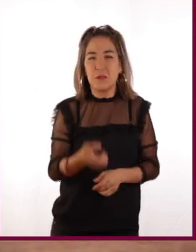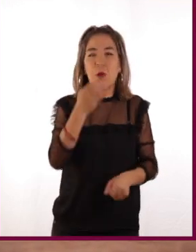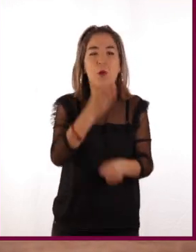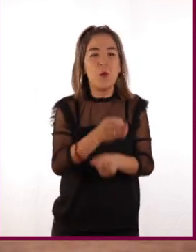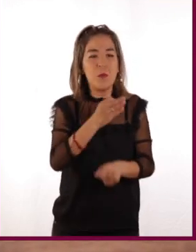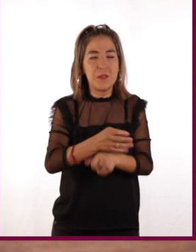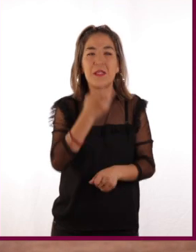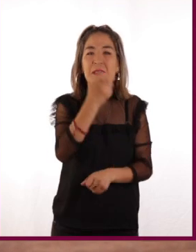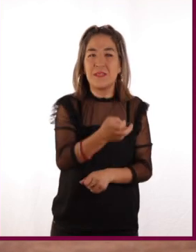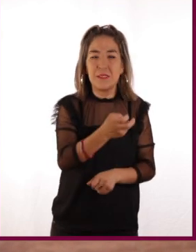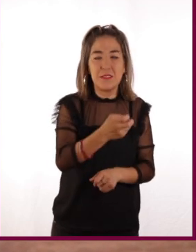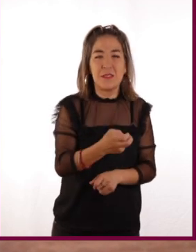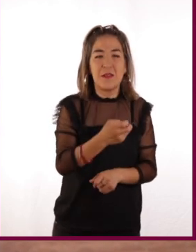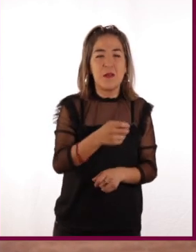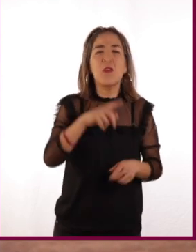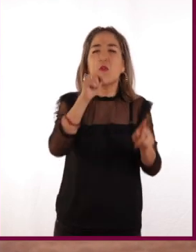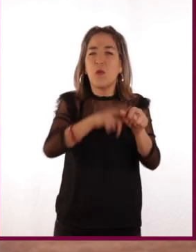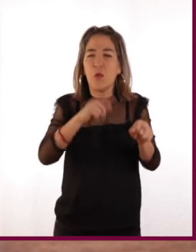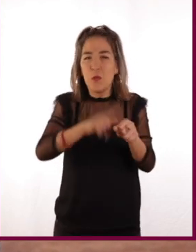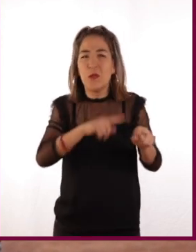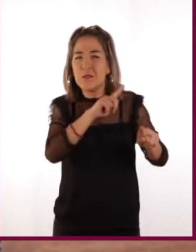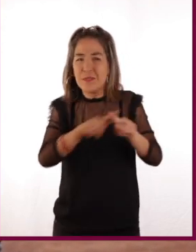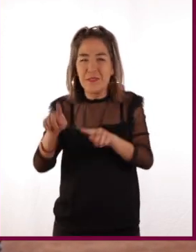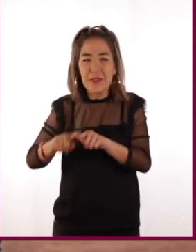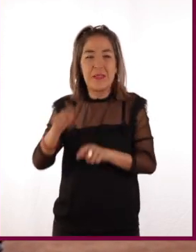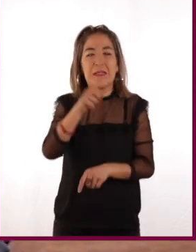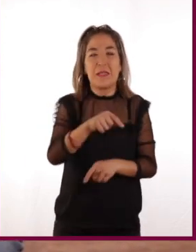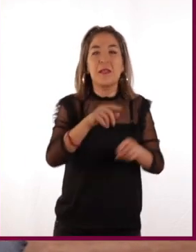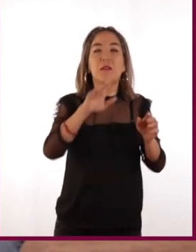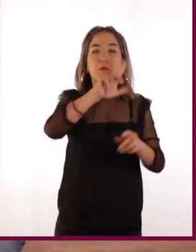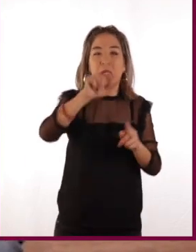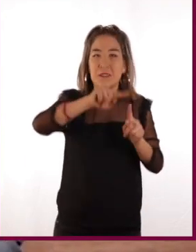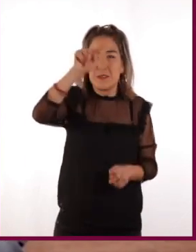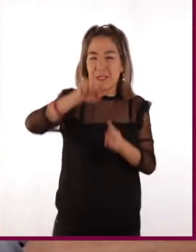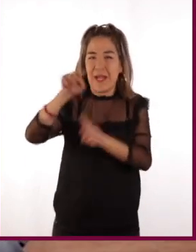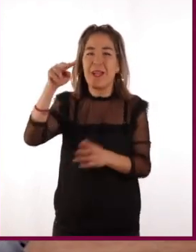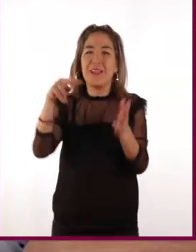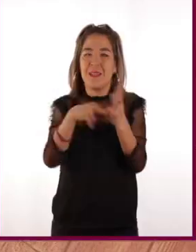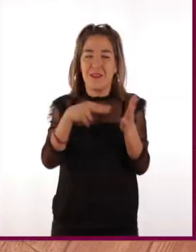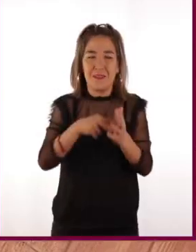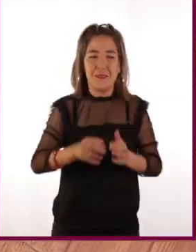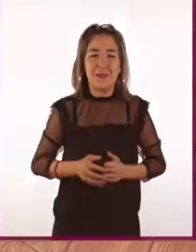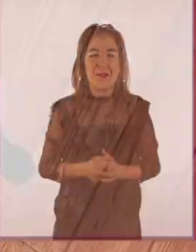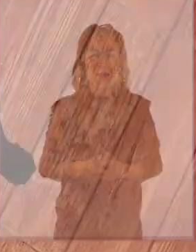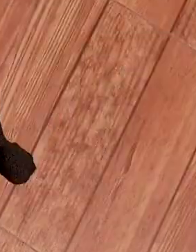vamos a hacer es pintar los rectángulos de todos estos colores y las líneas van a ser negras.